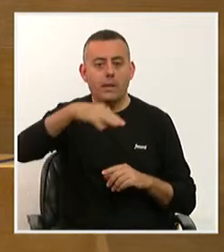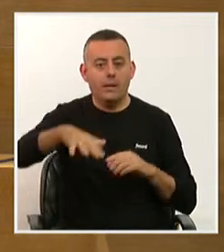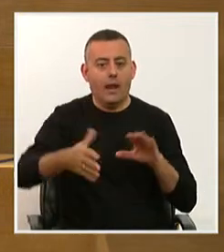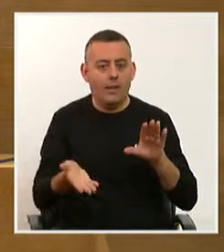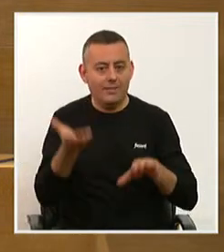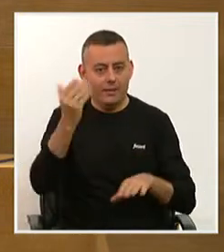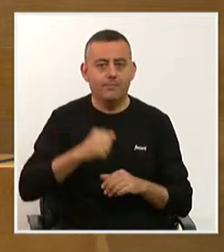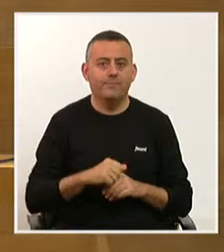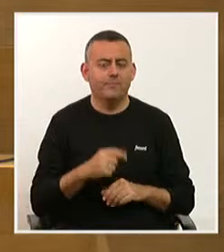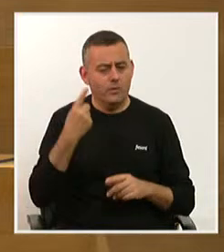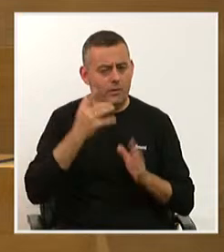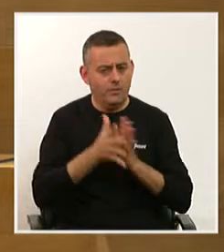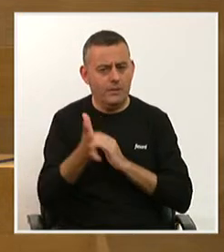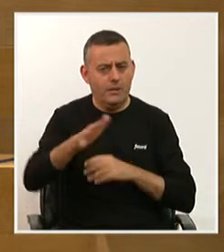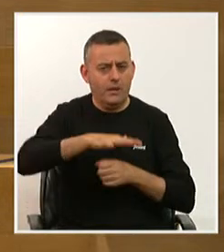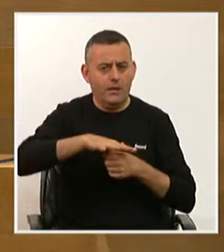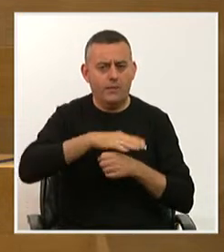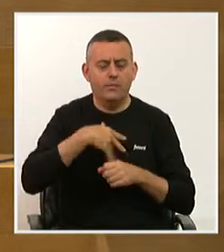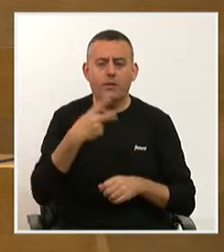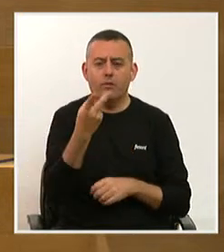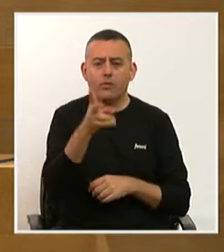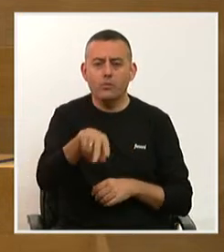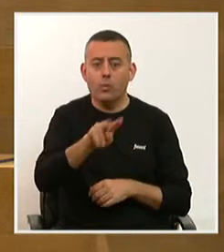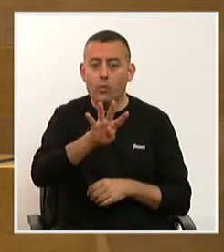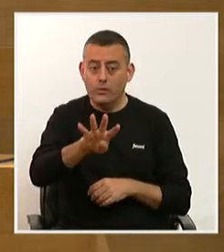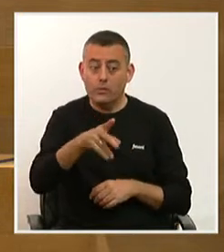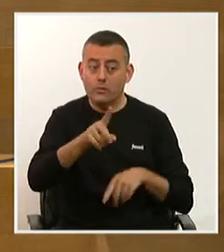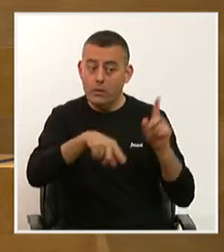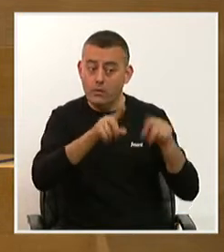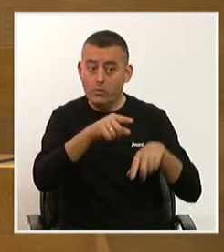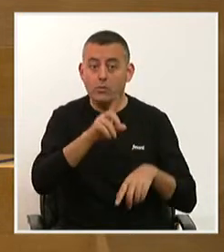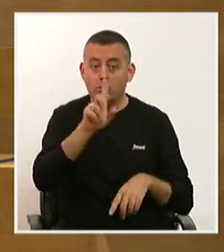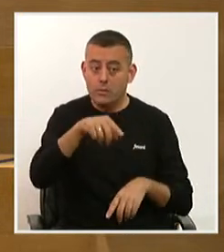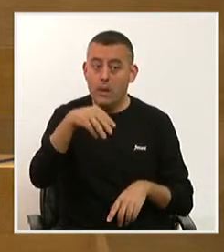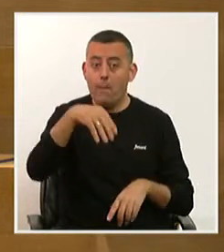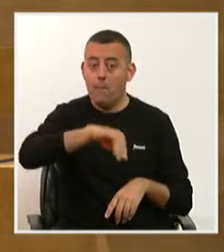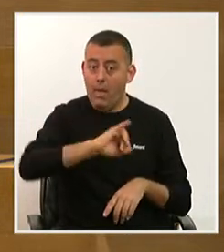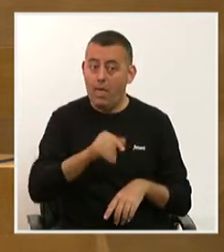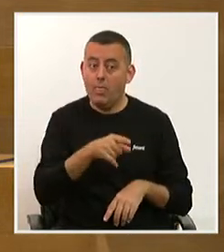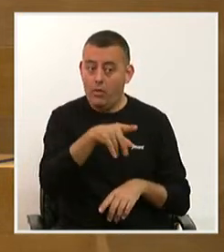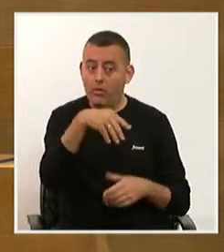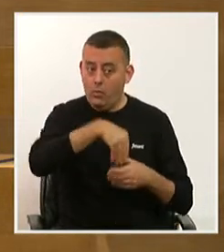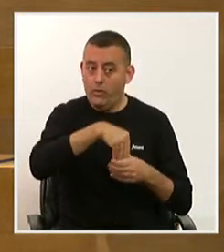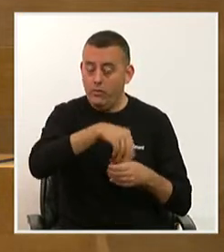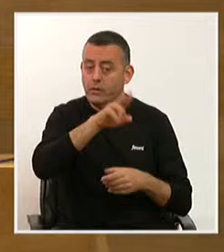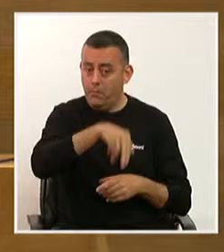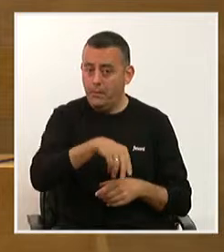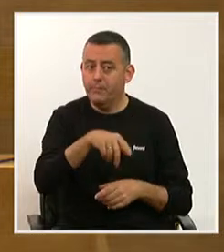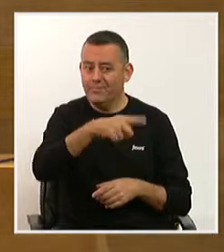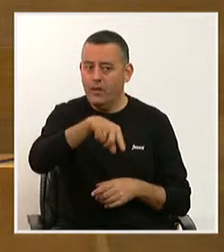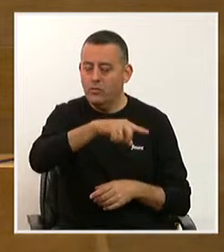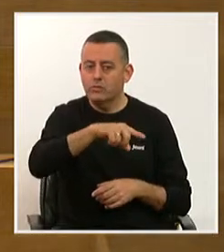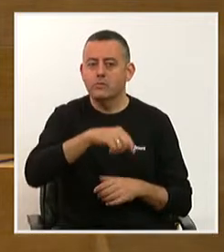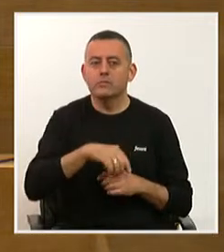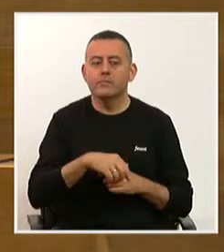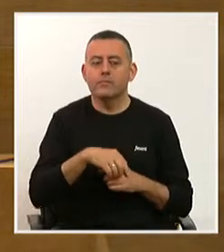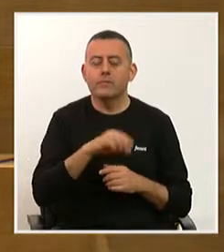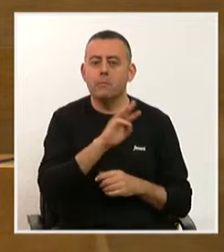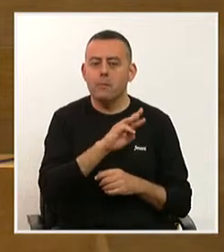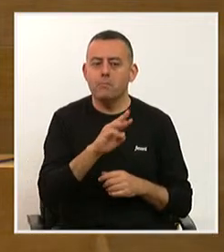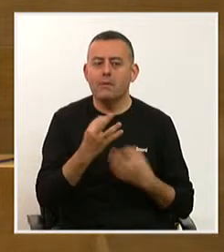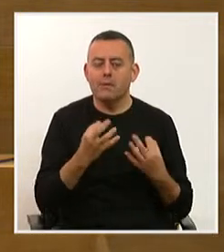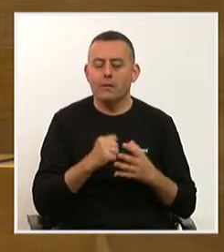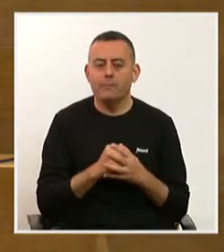comarca 2004 de del popular Carlos van comenzar a idear un que sig drames